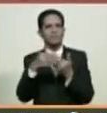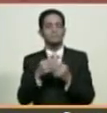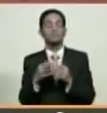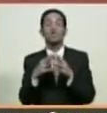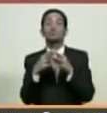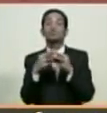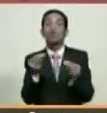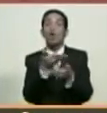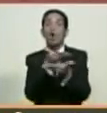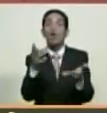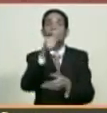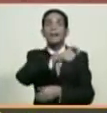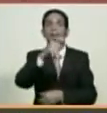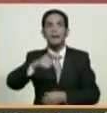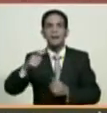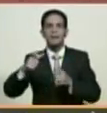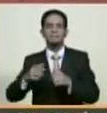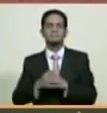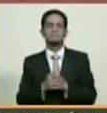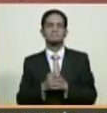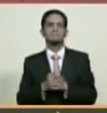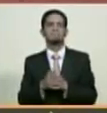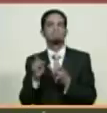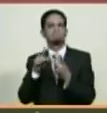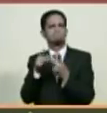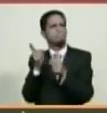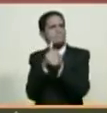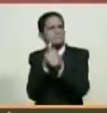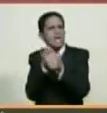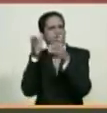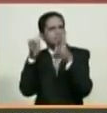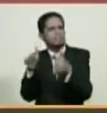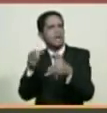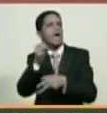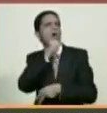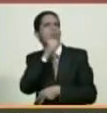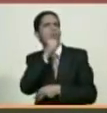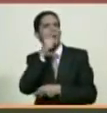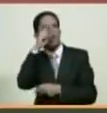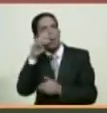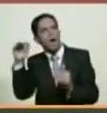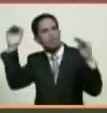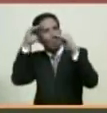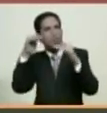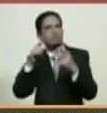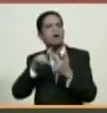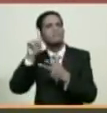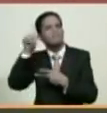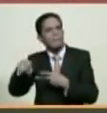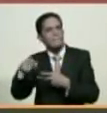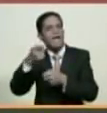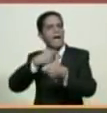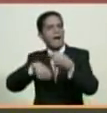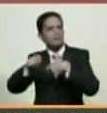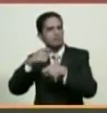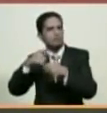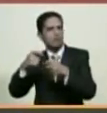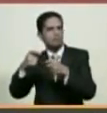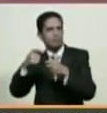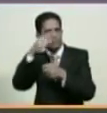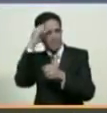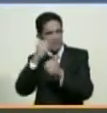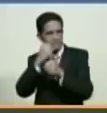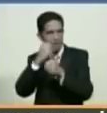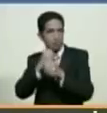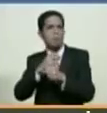venezolanos, en inicio, con énfasis en nuestras pensionadas y pensionados, nuestros abuelos y nuestras abuelas, y en las cajas de ahorro, podrán adquirir lingotes